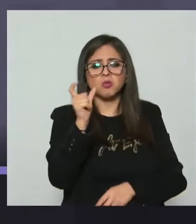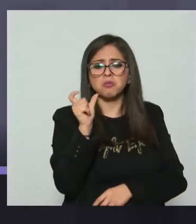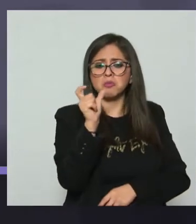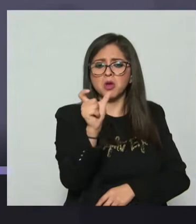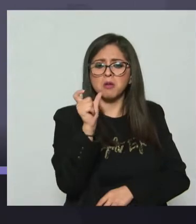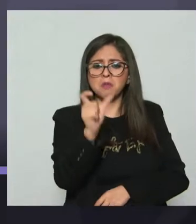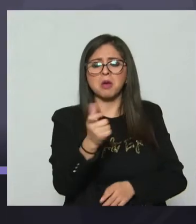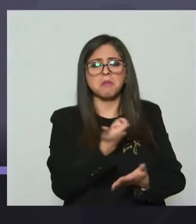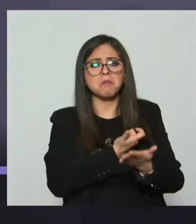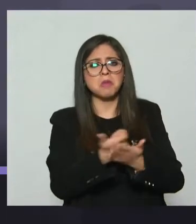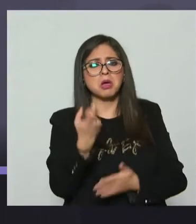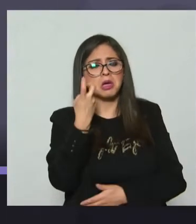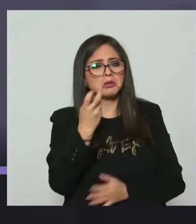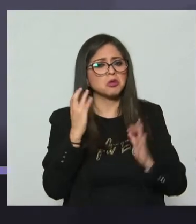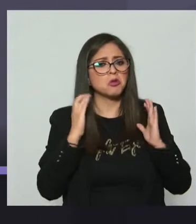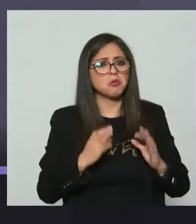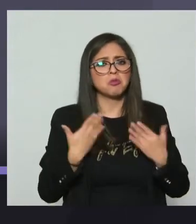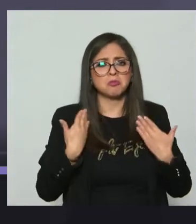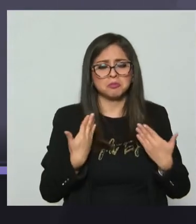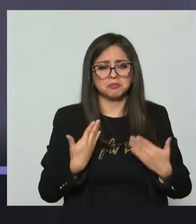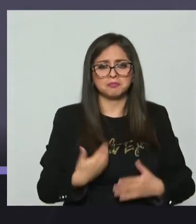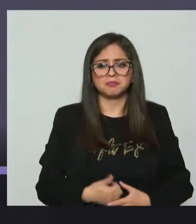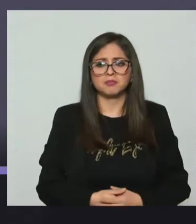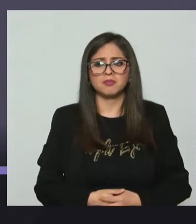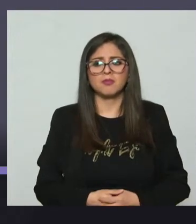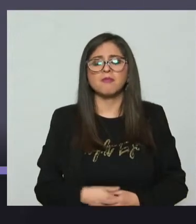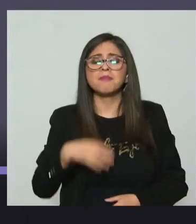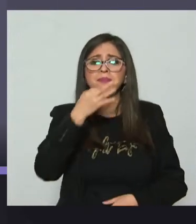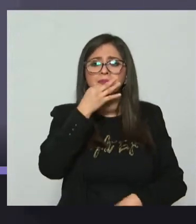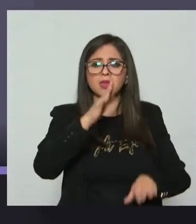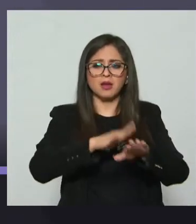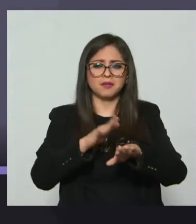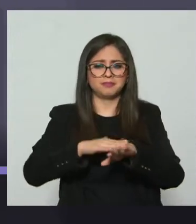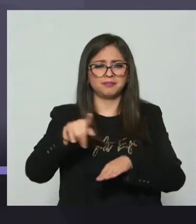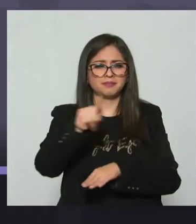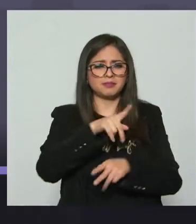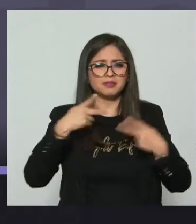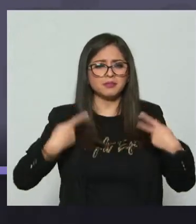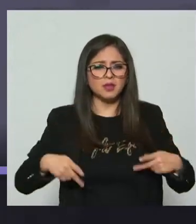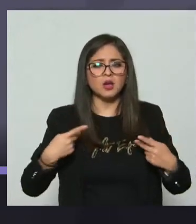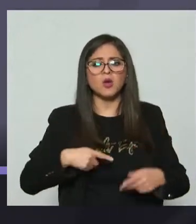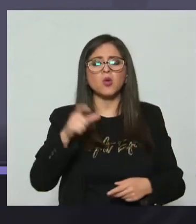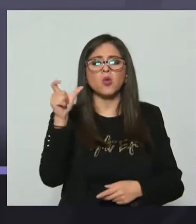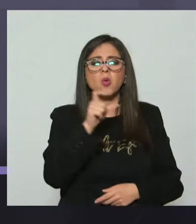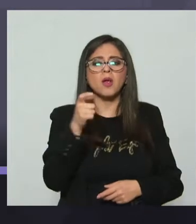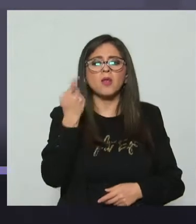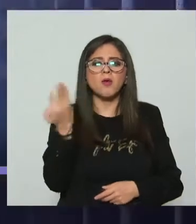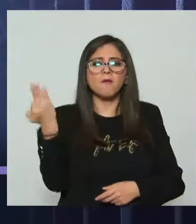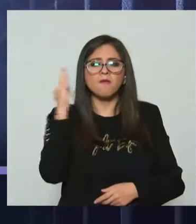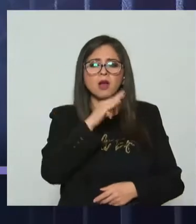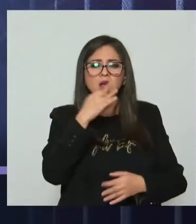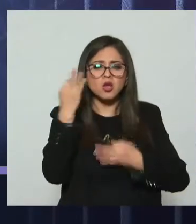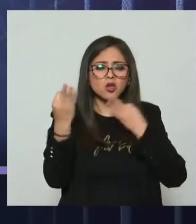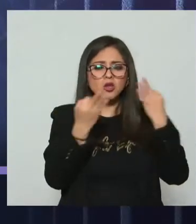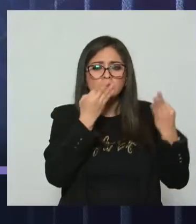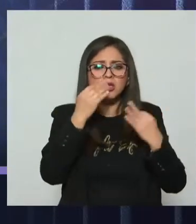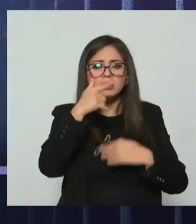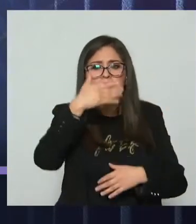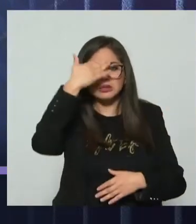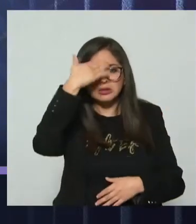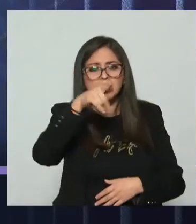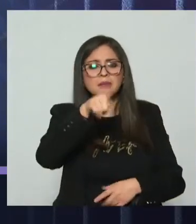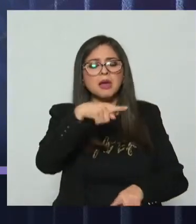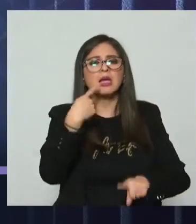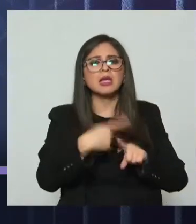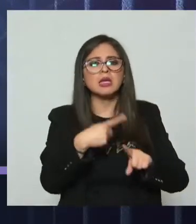Es muy cómodo. Bueno, y comentarle rápidamente a nuestro público que cuando vea este tipo de noticias, ubique bien la fuente de información, quién